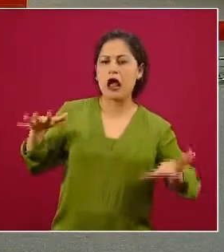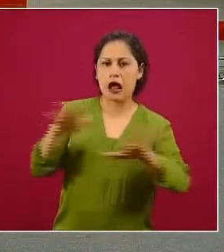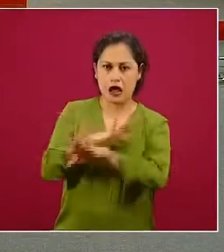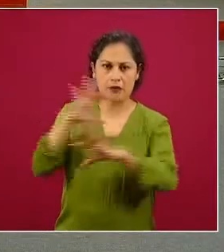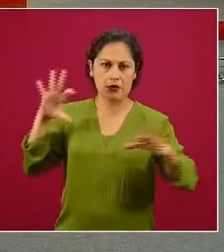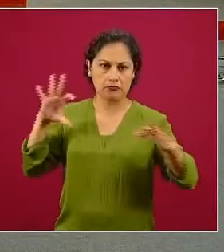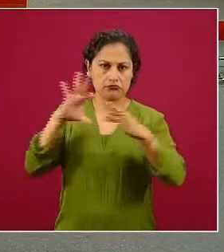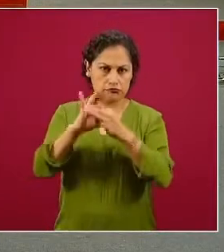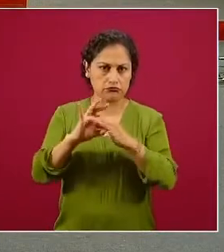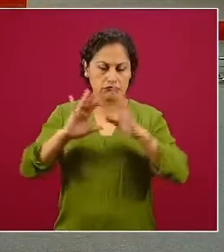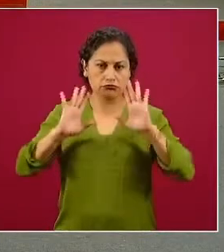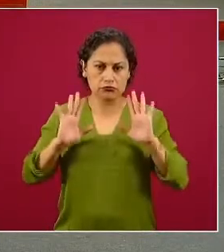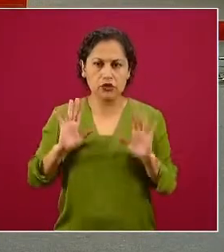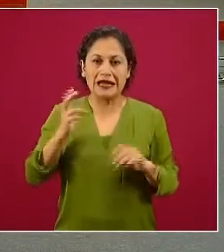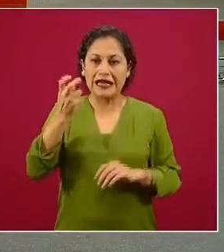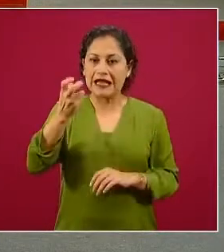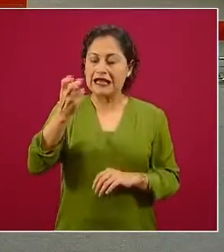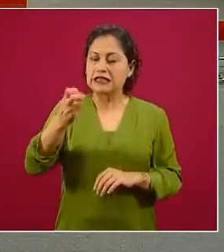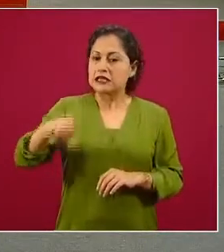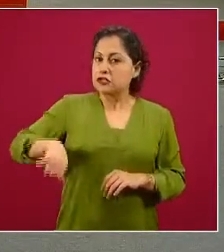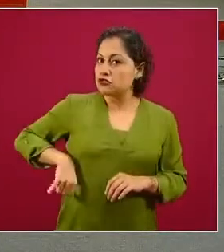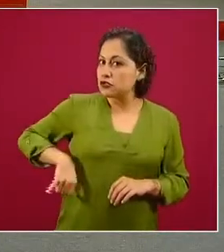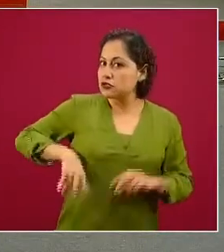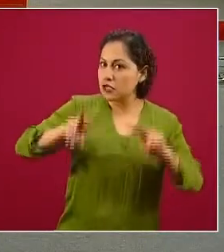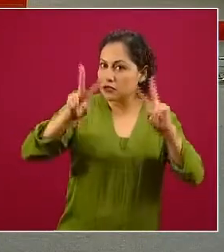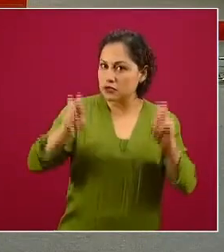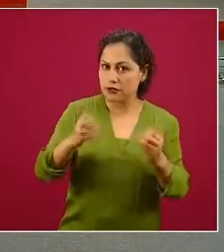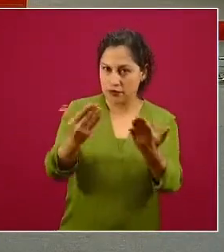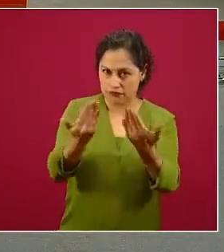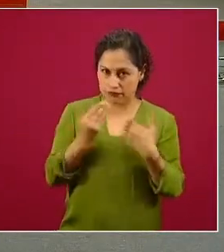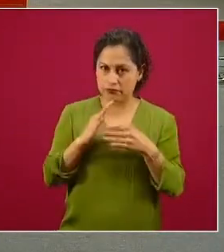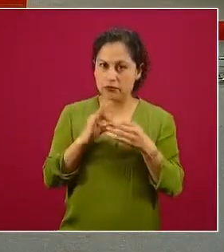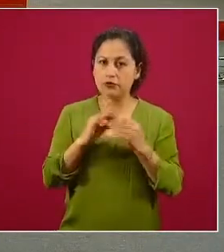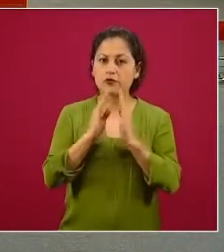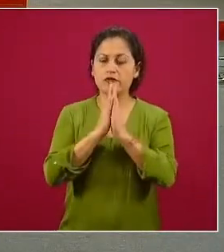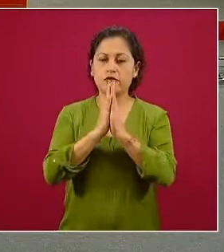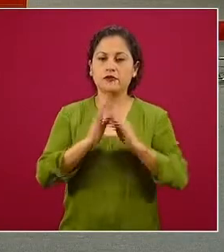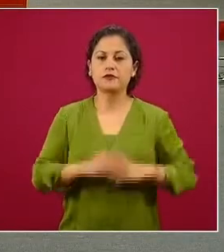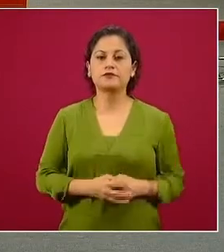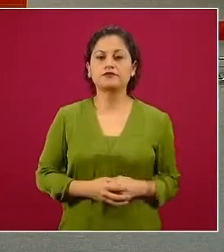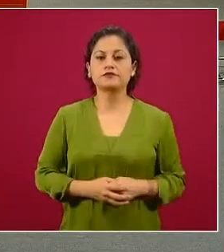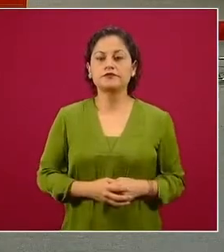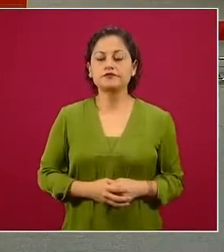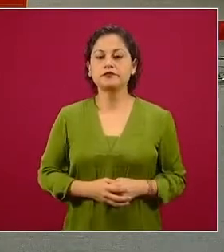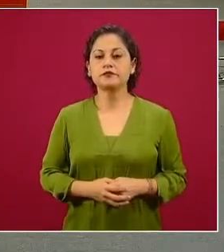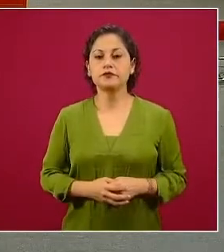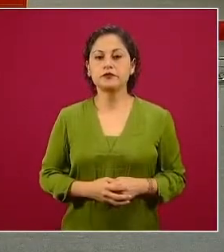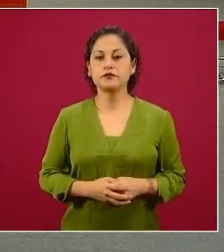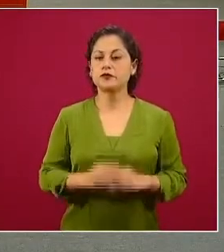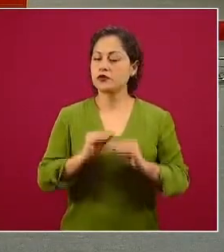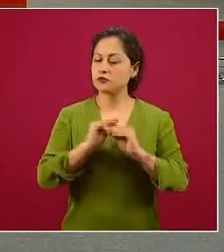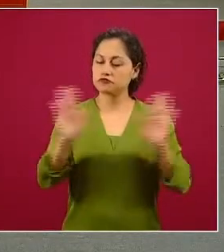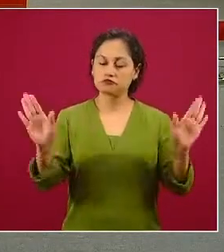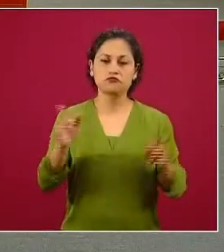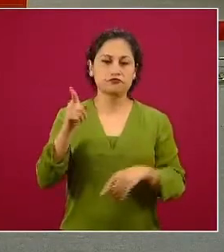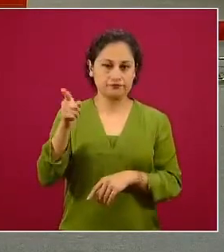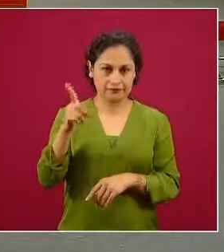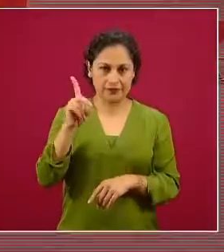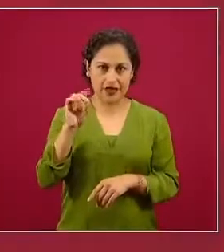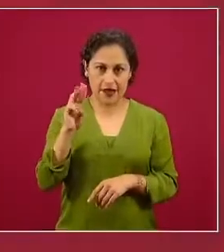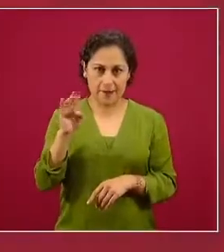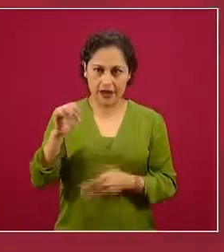semáforo. Ese asunto me importa mucho, y si me permite hacerle una segunda pregunta. Con mucho gusto, Damián. Gracias por la pregunta,